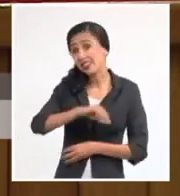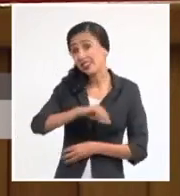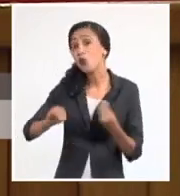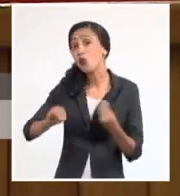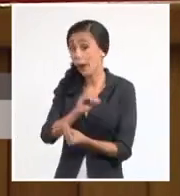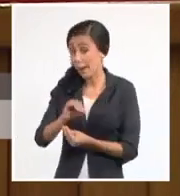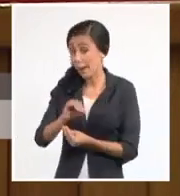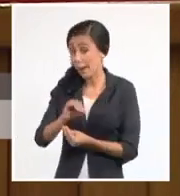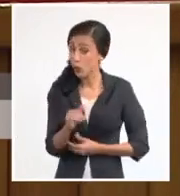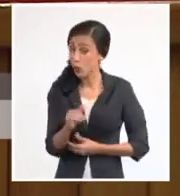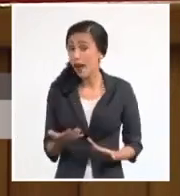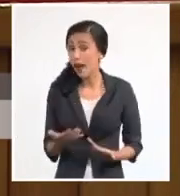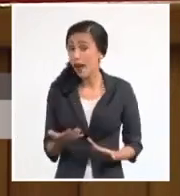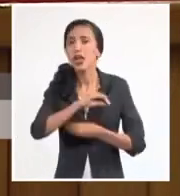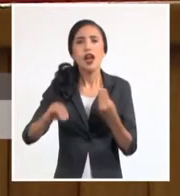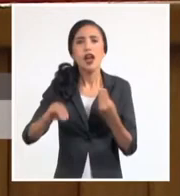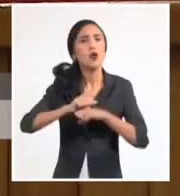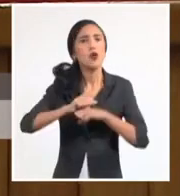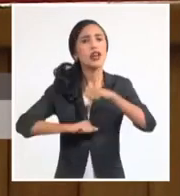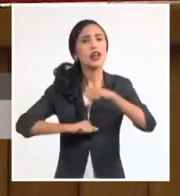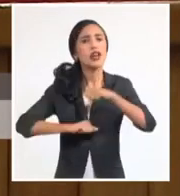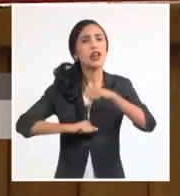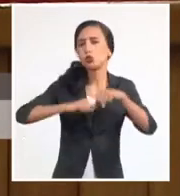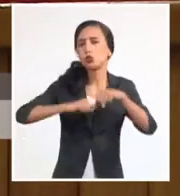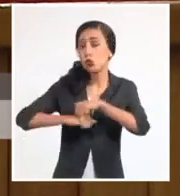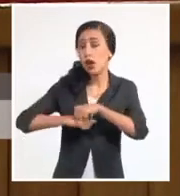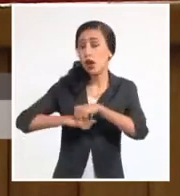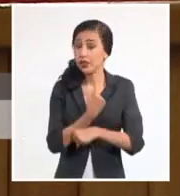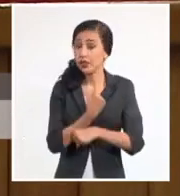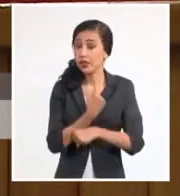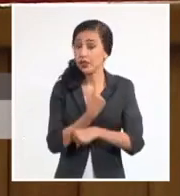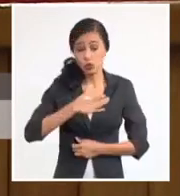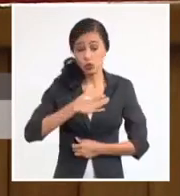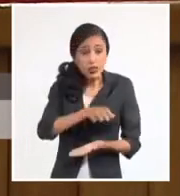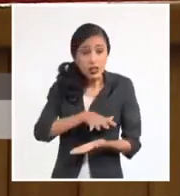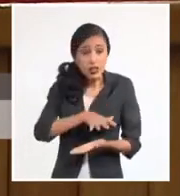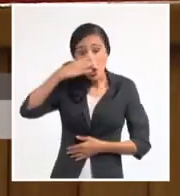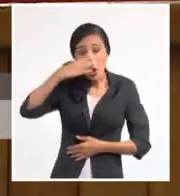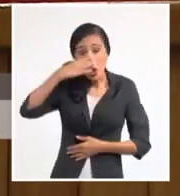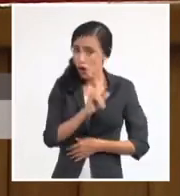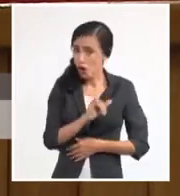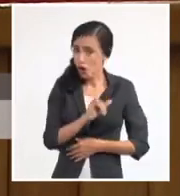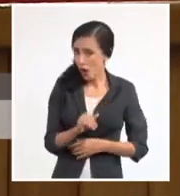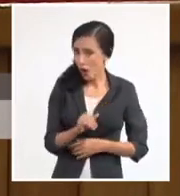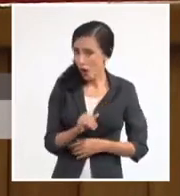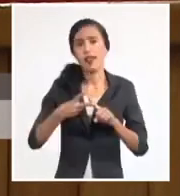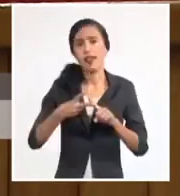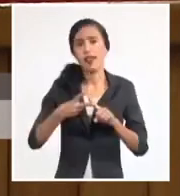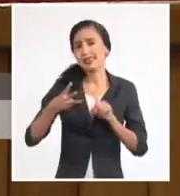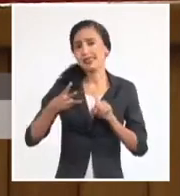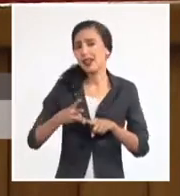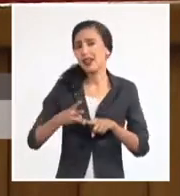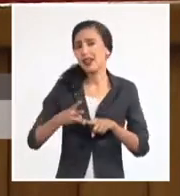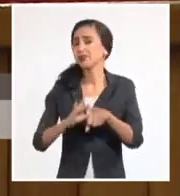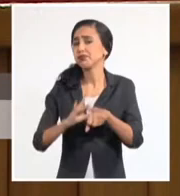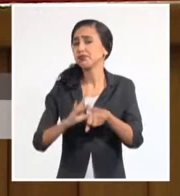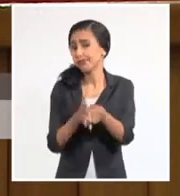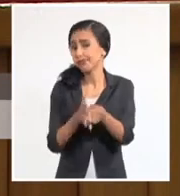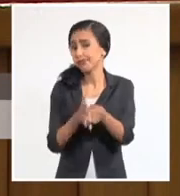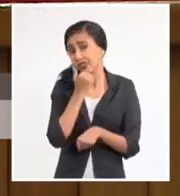las transformaciones en la estructura socioclasista de nuestra sociedad, el impacto de la pandemia de